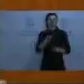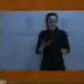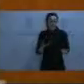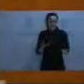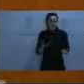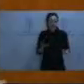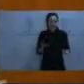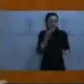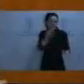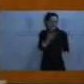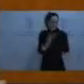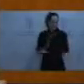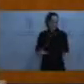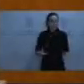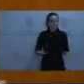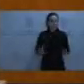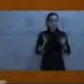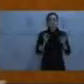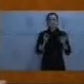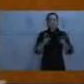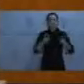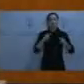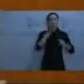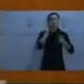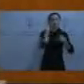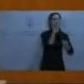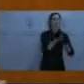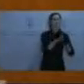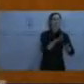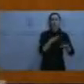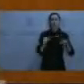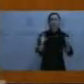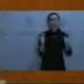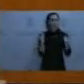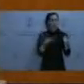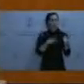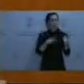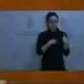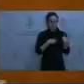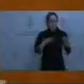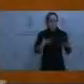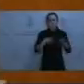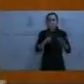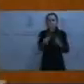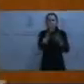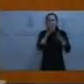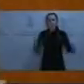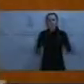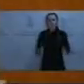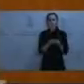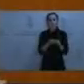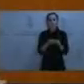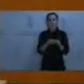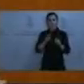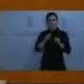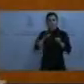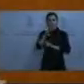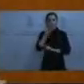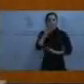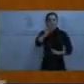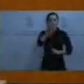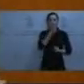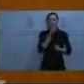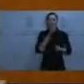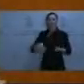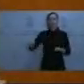sin acritud, no puede estar en sus manos. Mire, los datos son concluyentes. Tras 4 años al frente